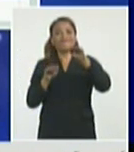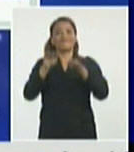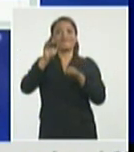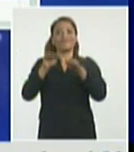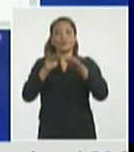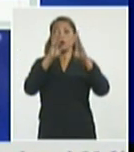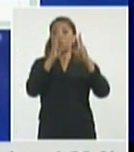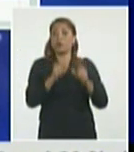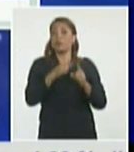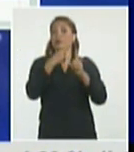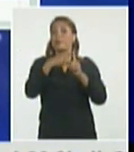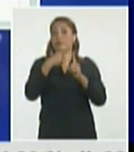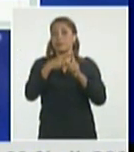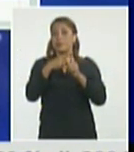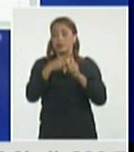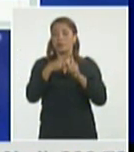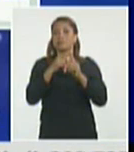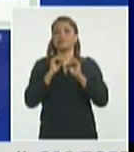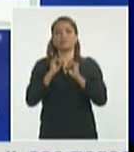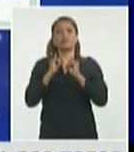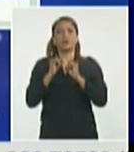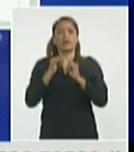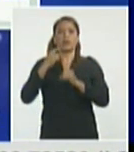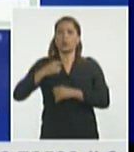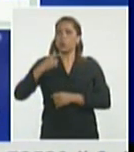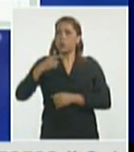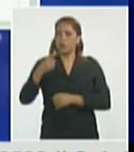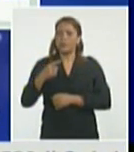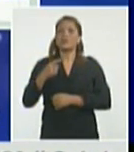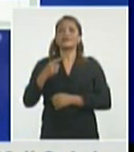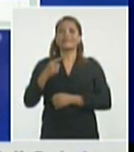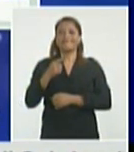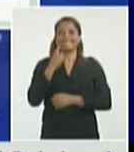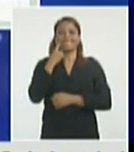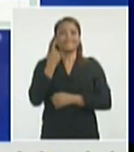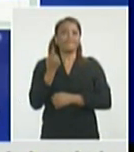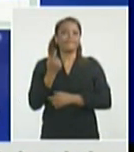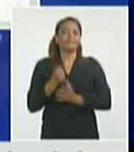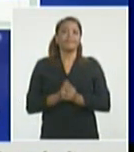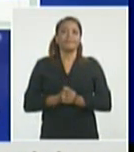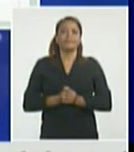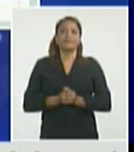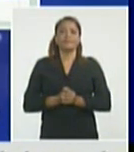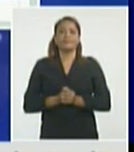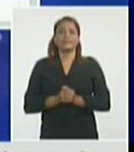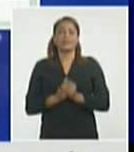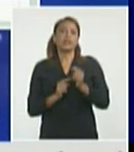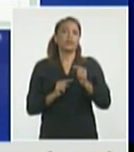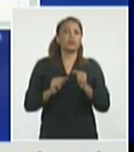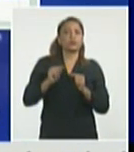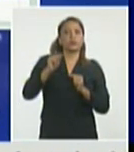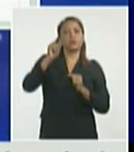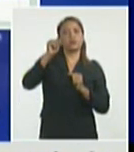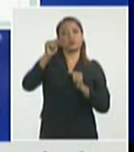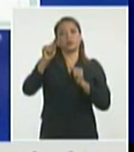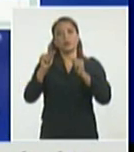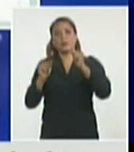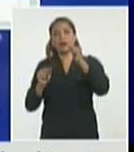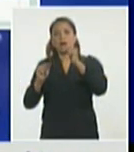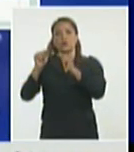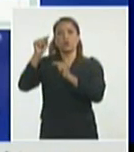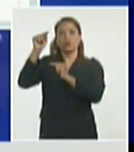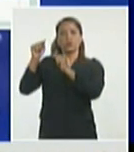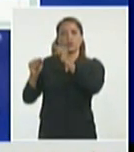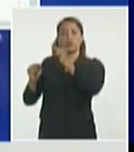casos que se vienen confirmando diariamente. Vean la tendencia ascendente en estos últimos 15 días